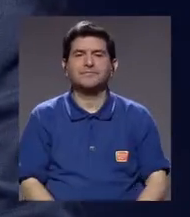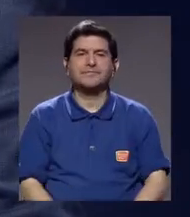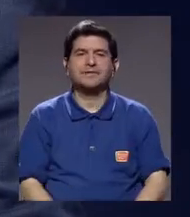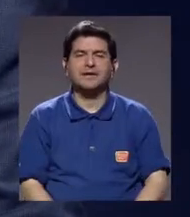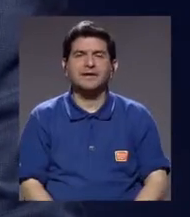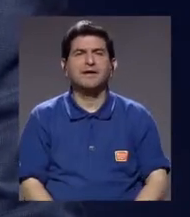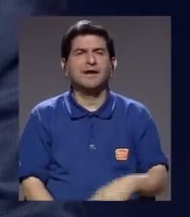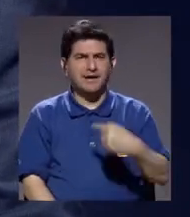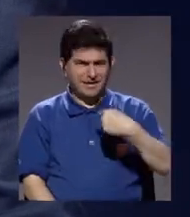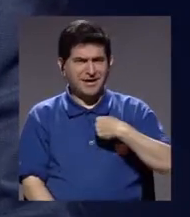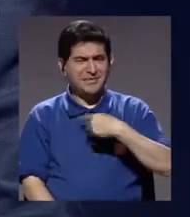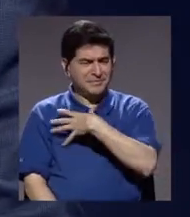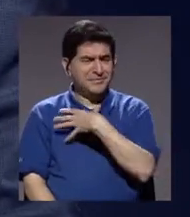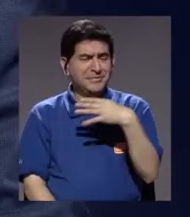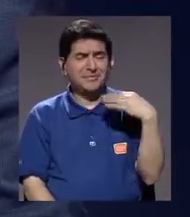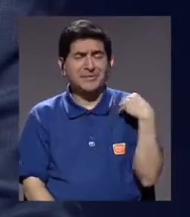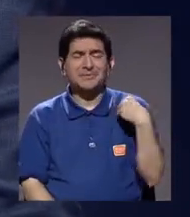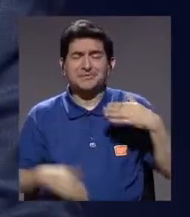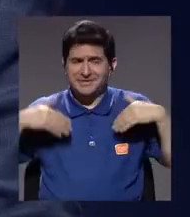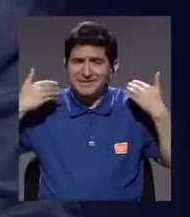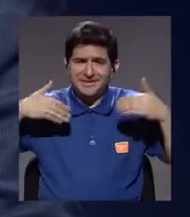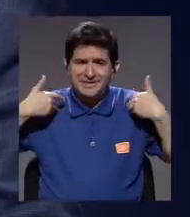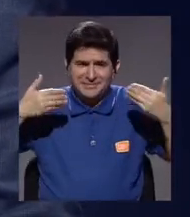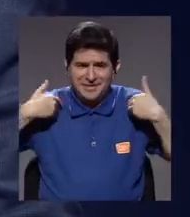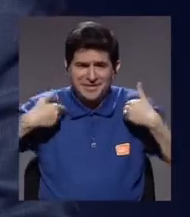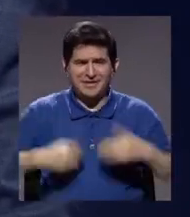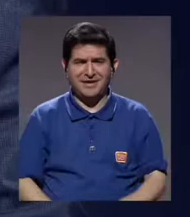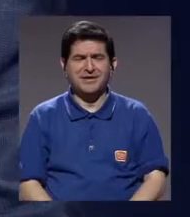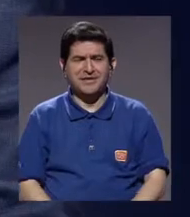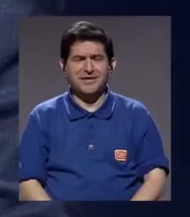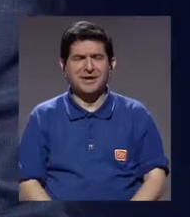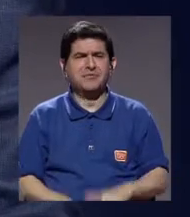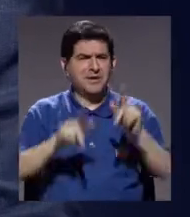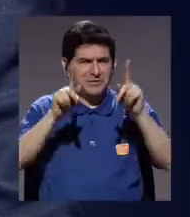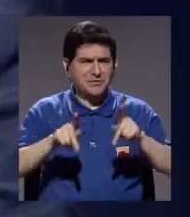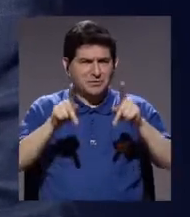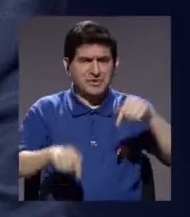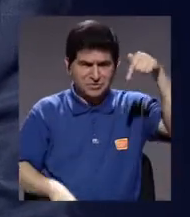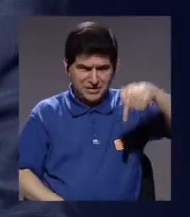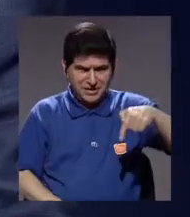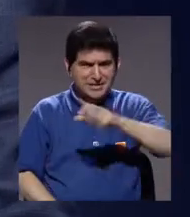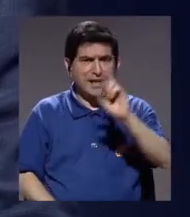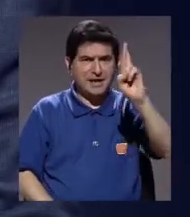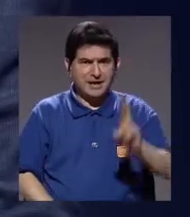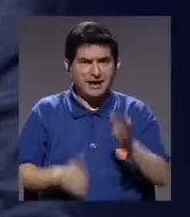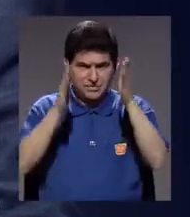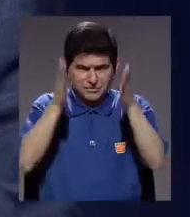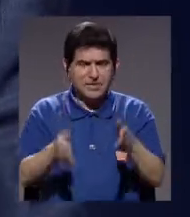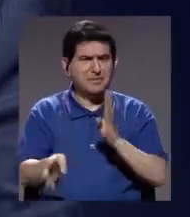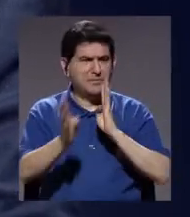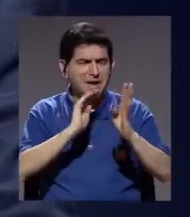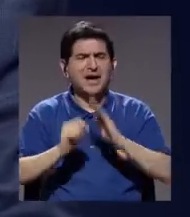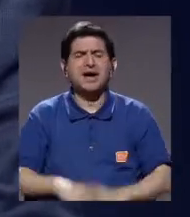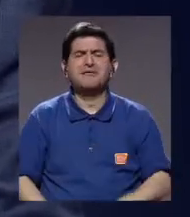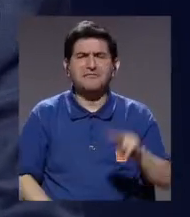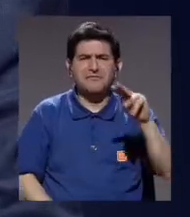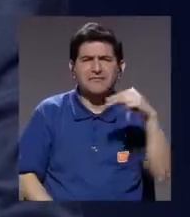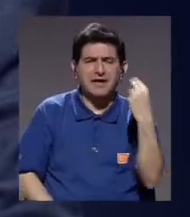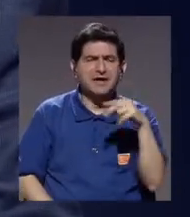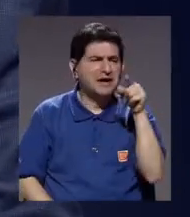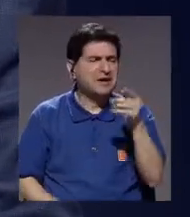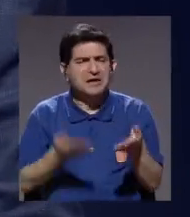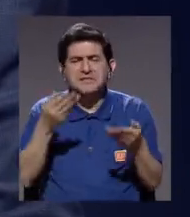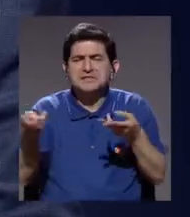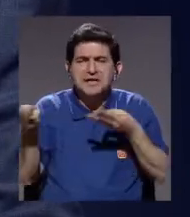mí me gusta mucho, me alegro mucho cuando hay costarricense comentándome de las telenovelas en